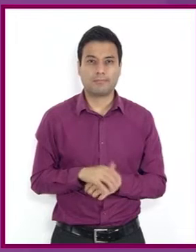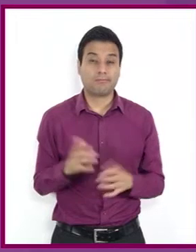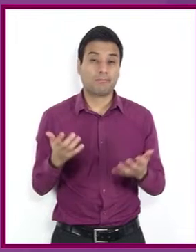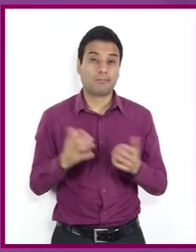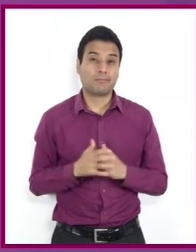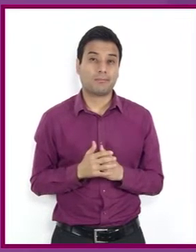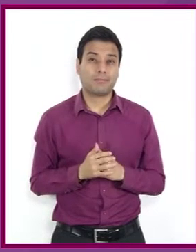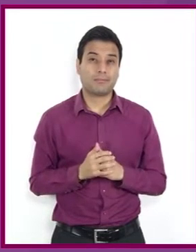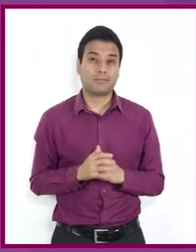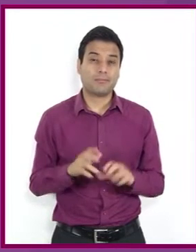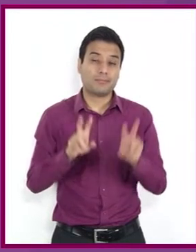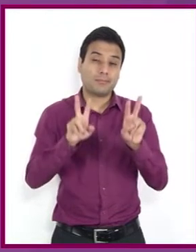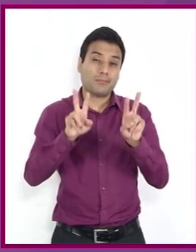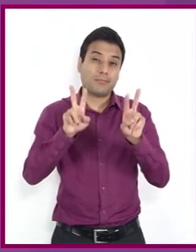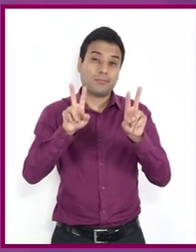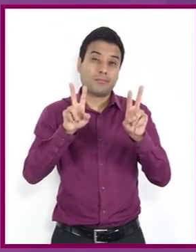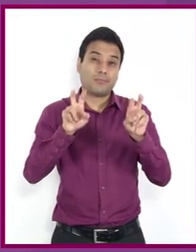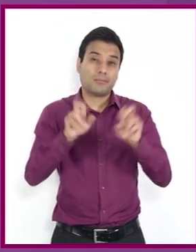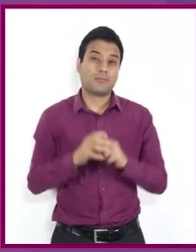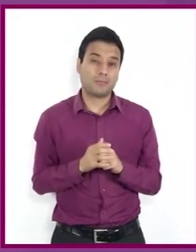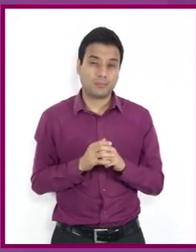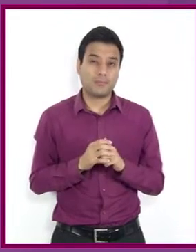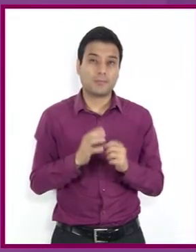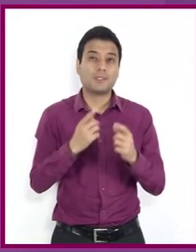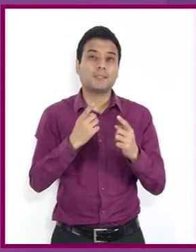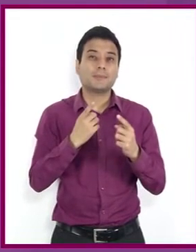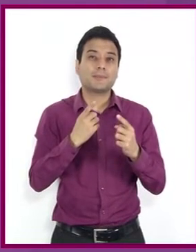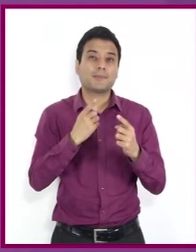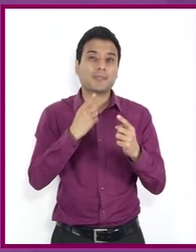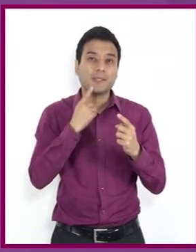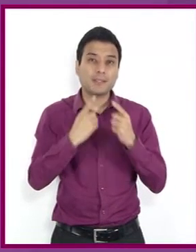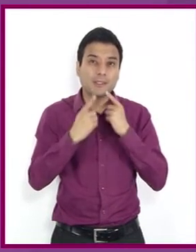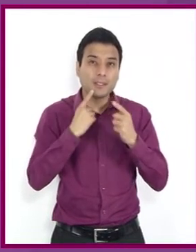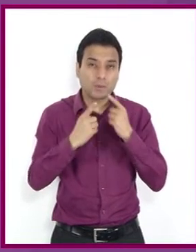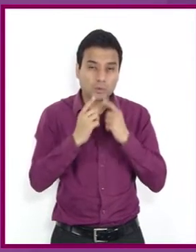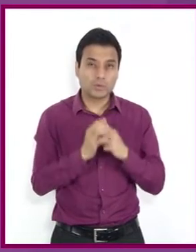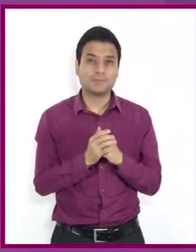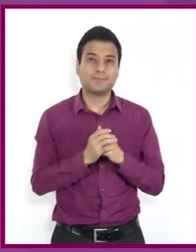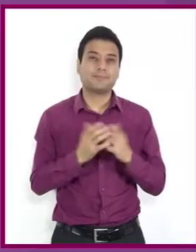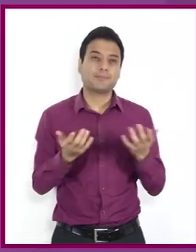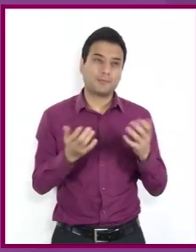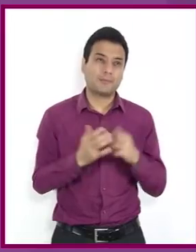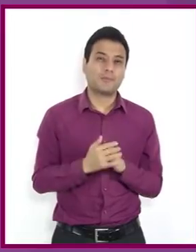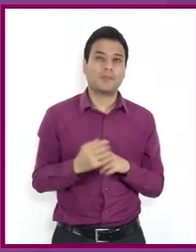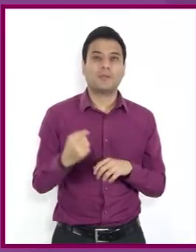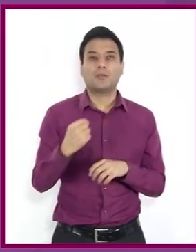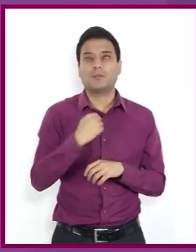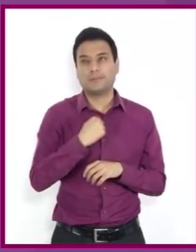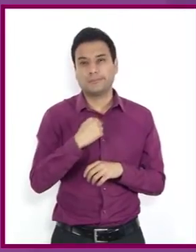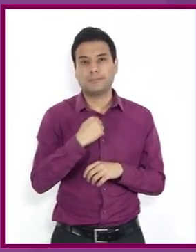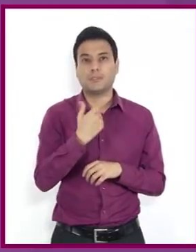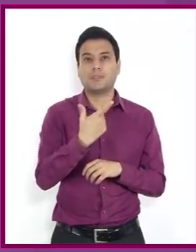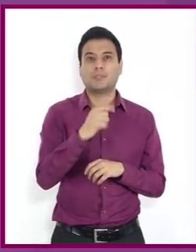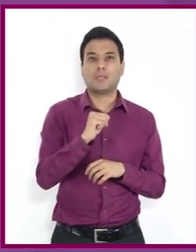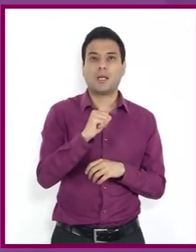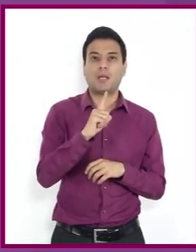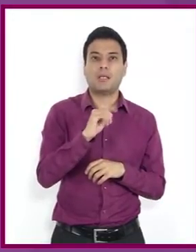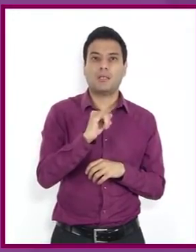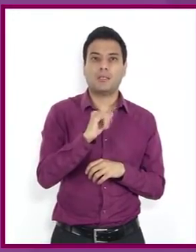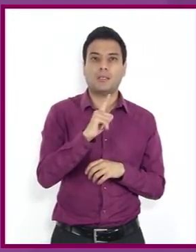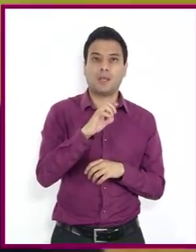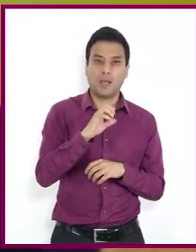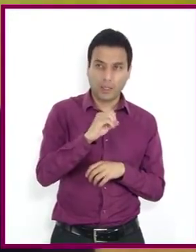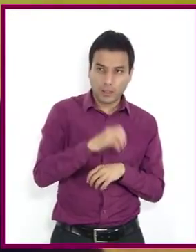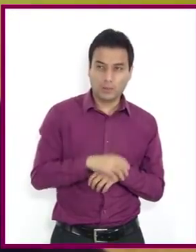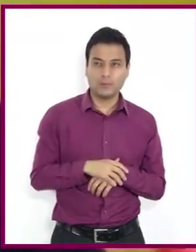título fue reducido a diálogo, seguido de mi nombre, de mis cargos académicos, con un largo subtítulo a